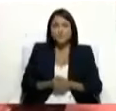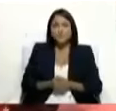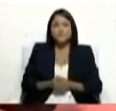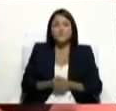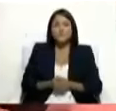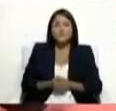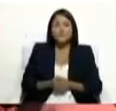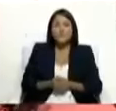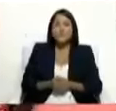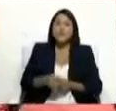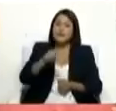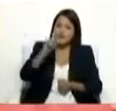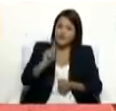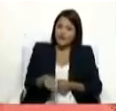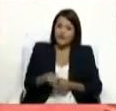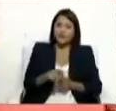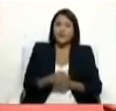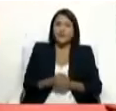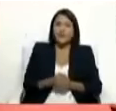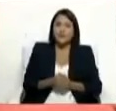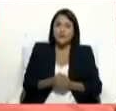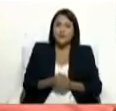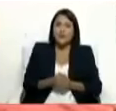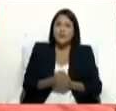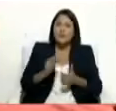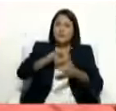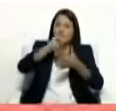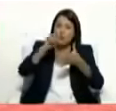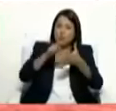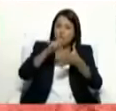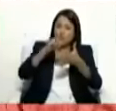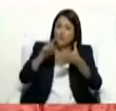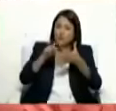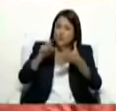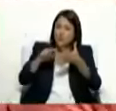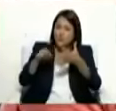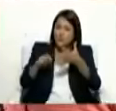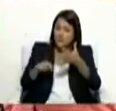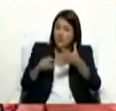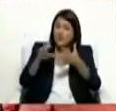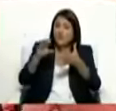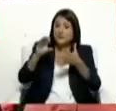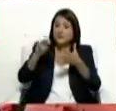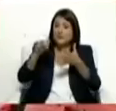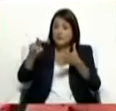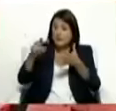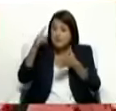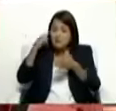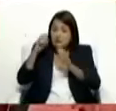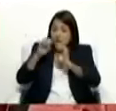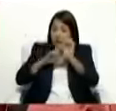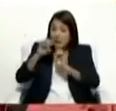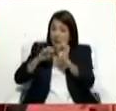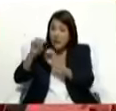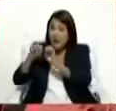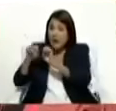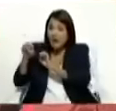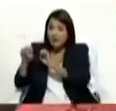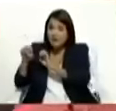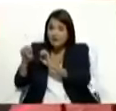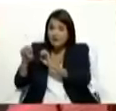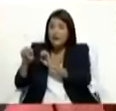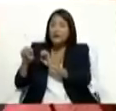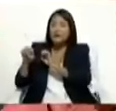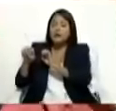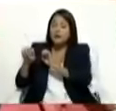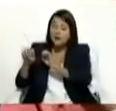y les presentamos unos modelos de preguntas para que el Consejo Nacional Electoral los considerara. De manera cabal,